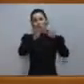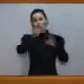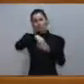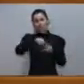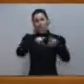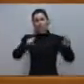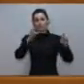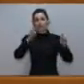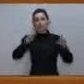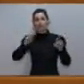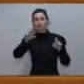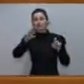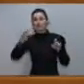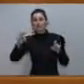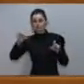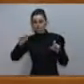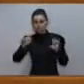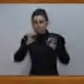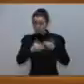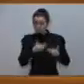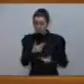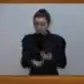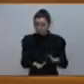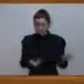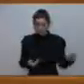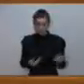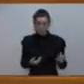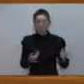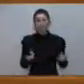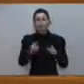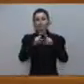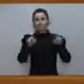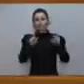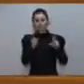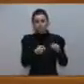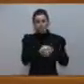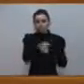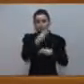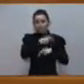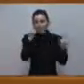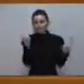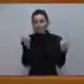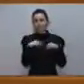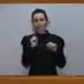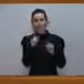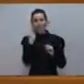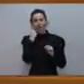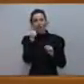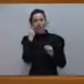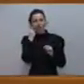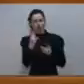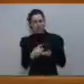Lo más curioso de este proceso es que los empleados de la empresa pública comenzaron a enterarse de sus despidos,